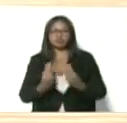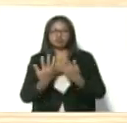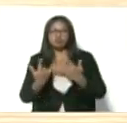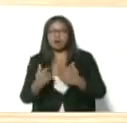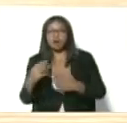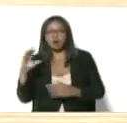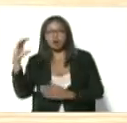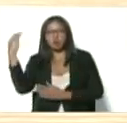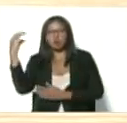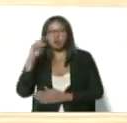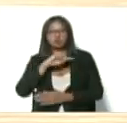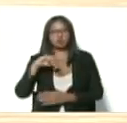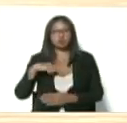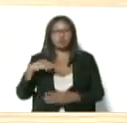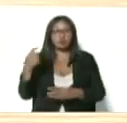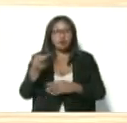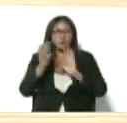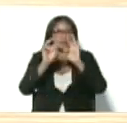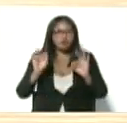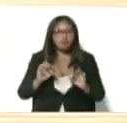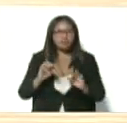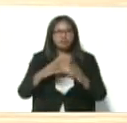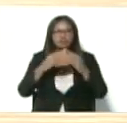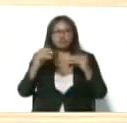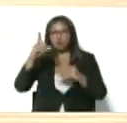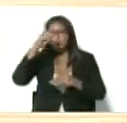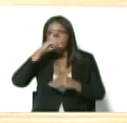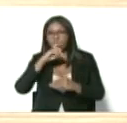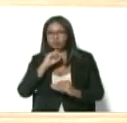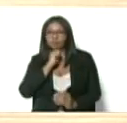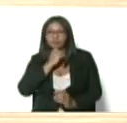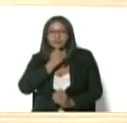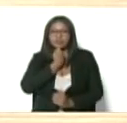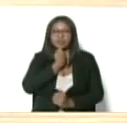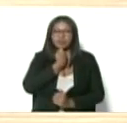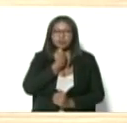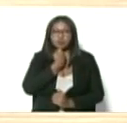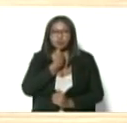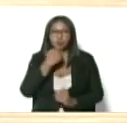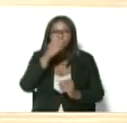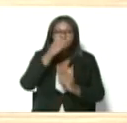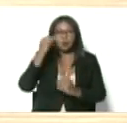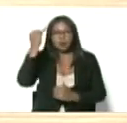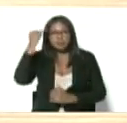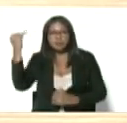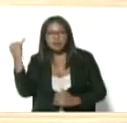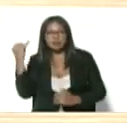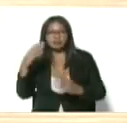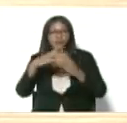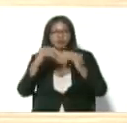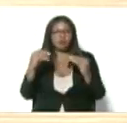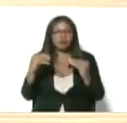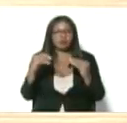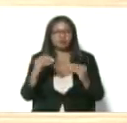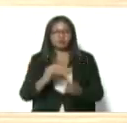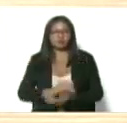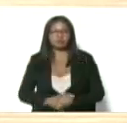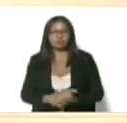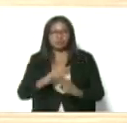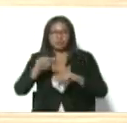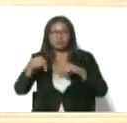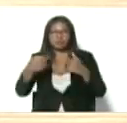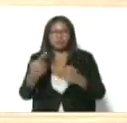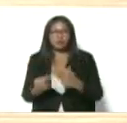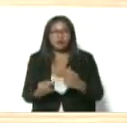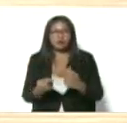nosotros hacemos varios operativos anuales secretos con la inteligencia y la contrainteligencia y después entramos